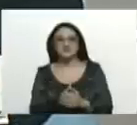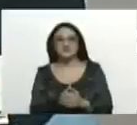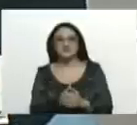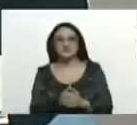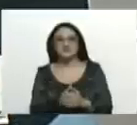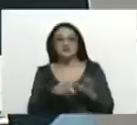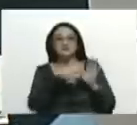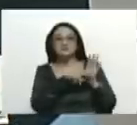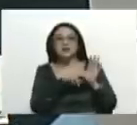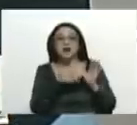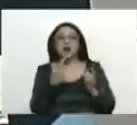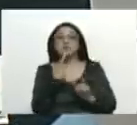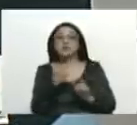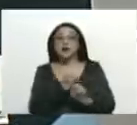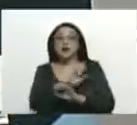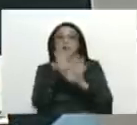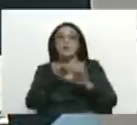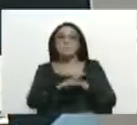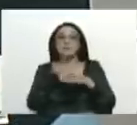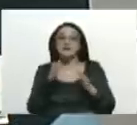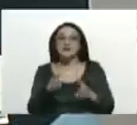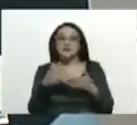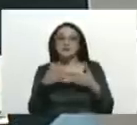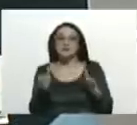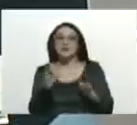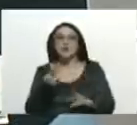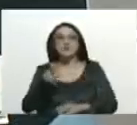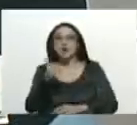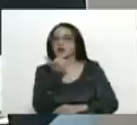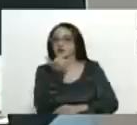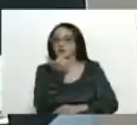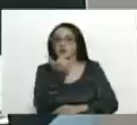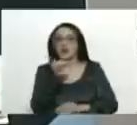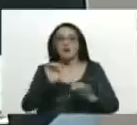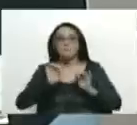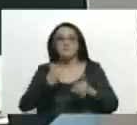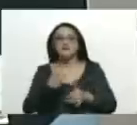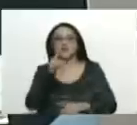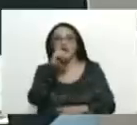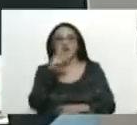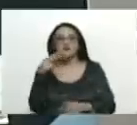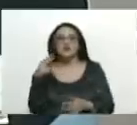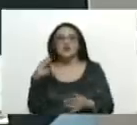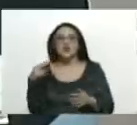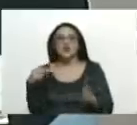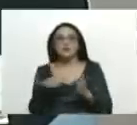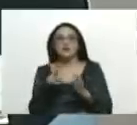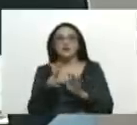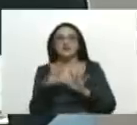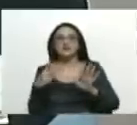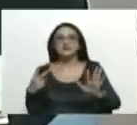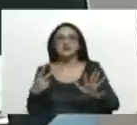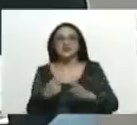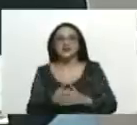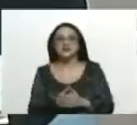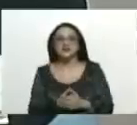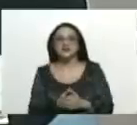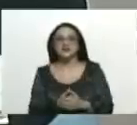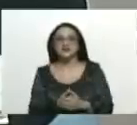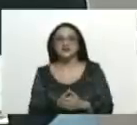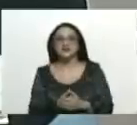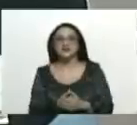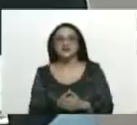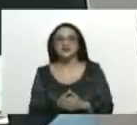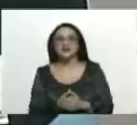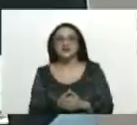ya establecer claramente que el Ministerio Público nunca se equivocó Cuando comenzó en el año 2017 su